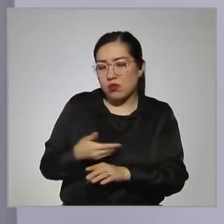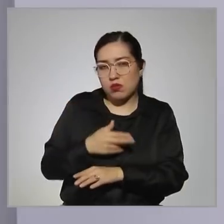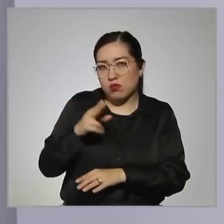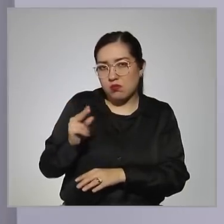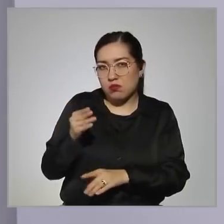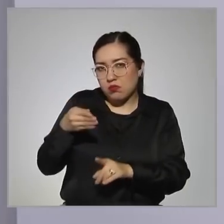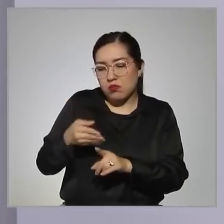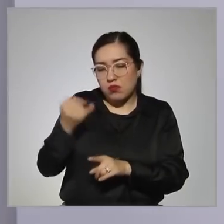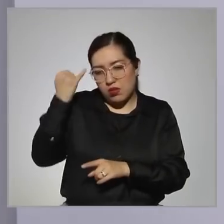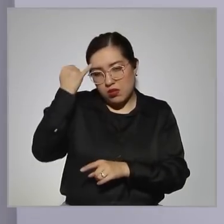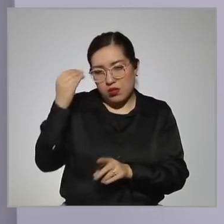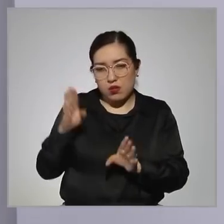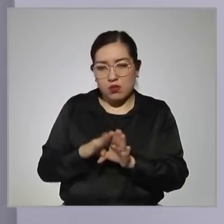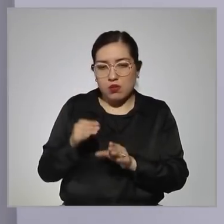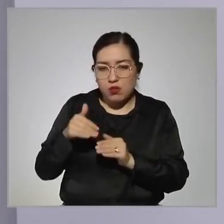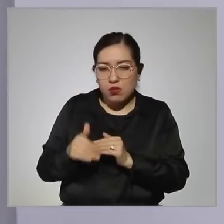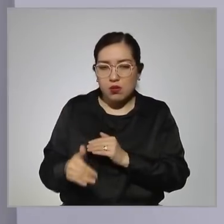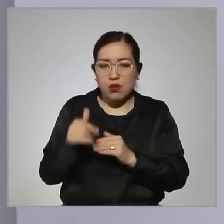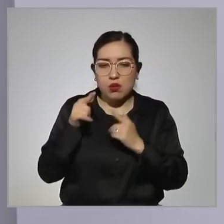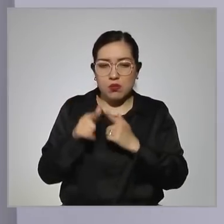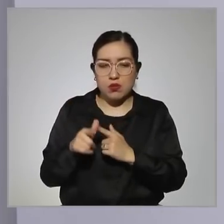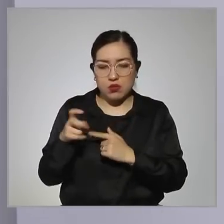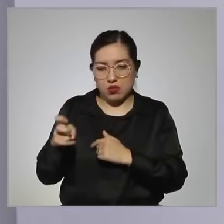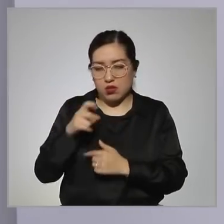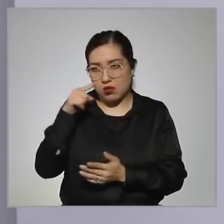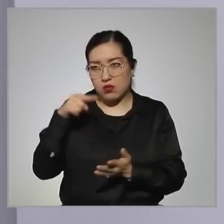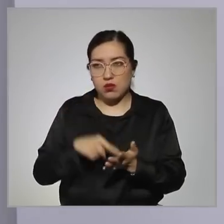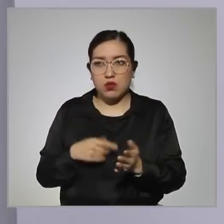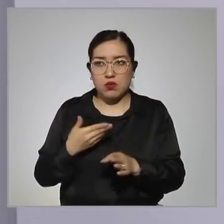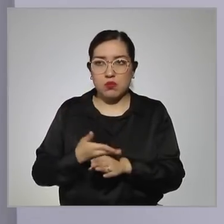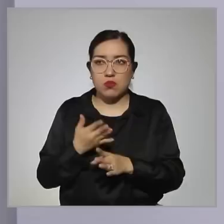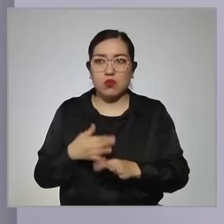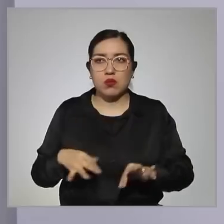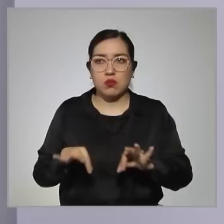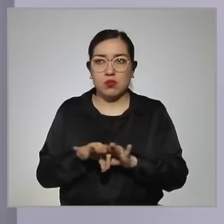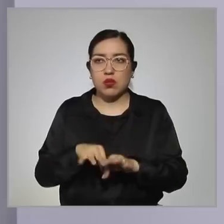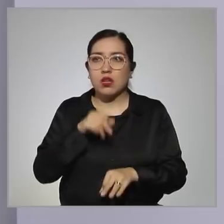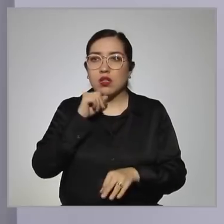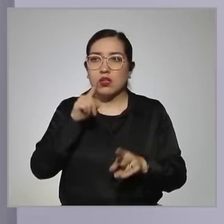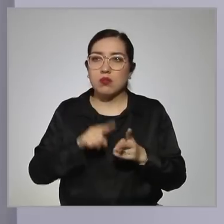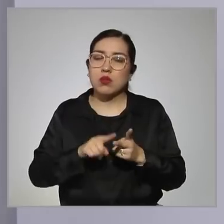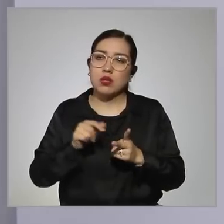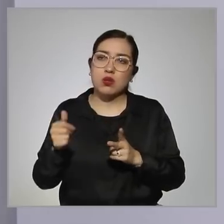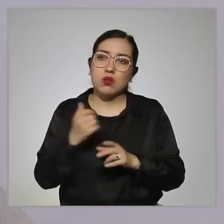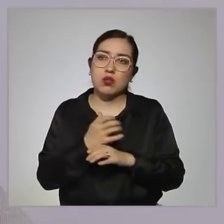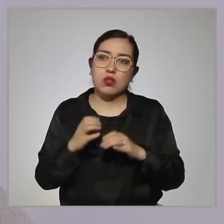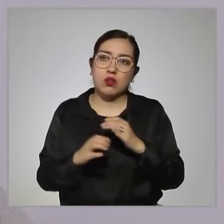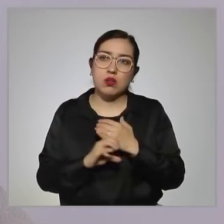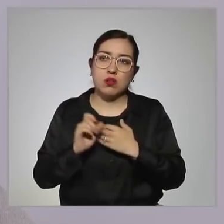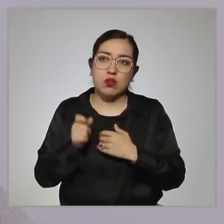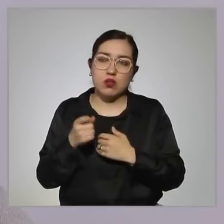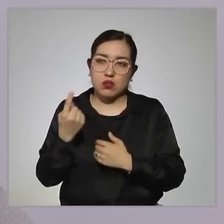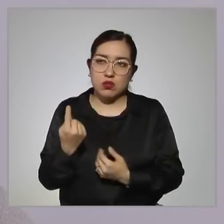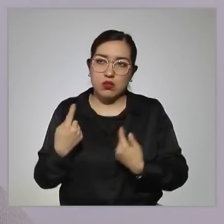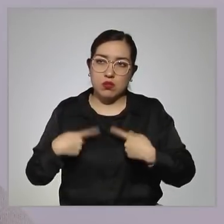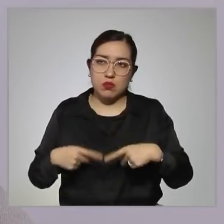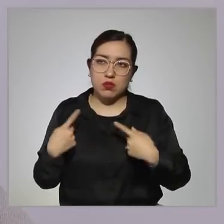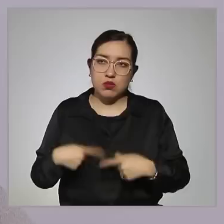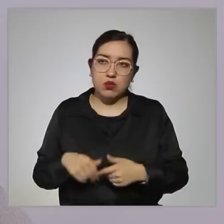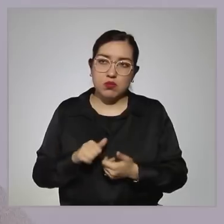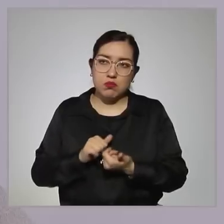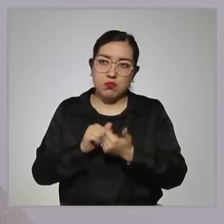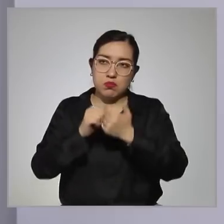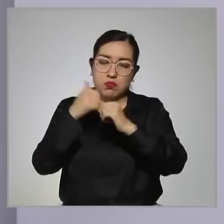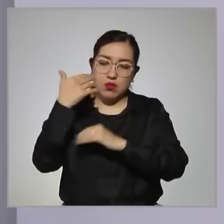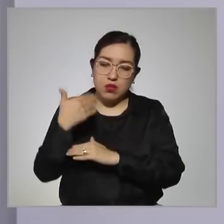por ejemplo, de darle continuidad. Eso me parece importantísimo marcar acá, y también señalar que el sujeto se va transformando todo el